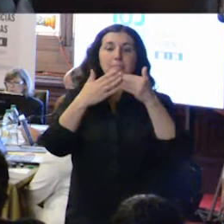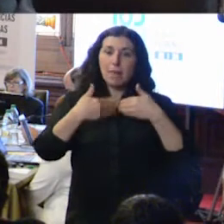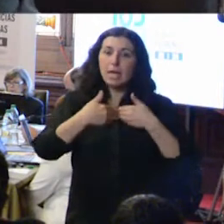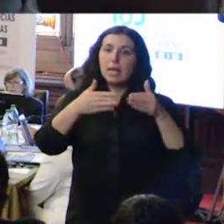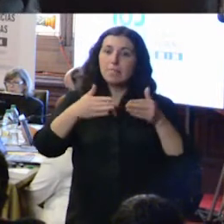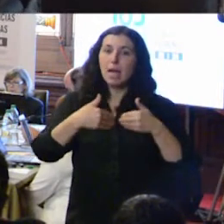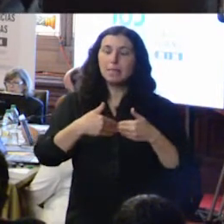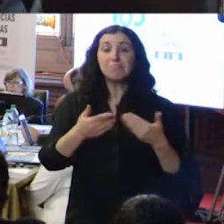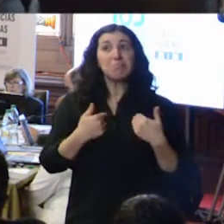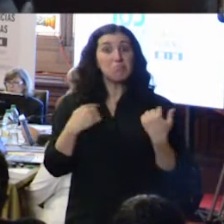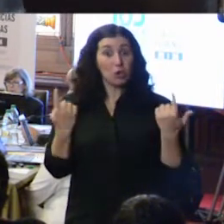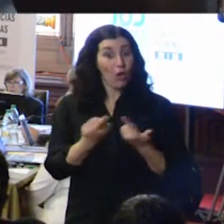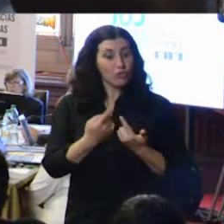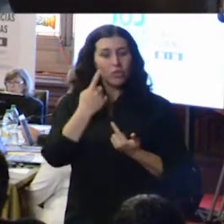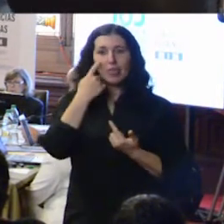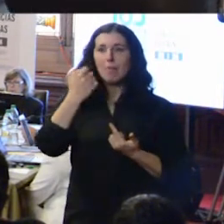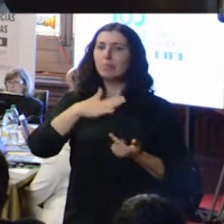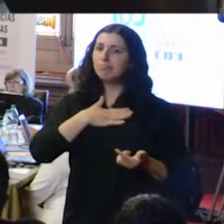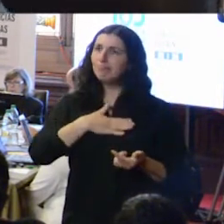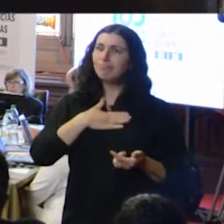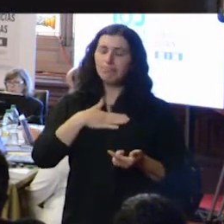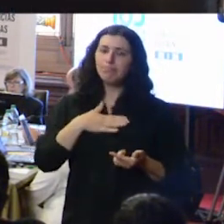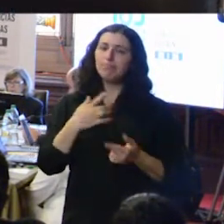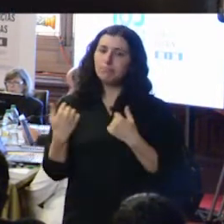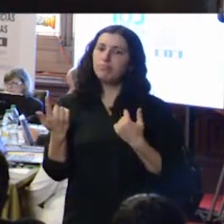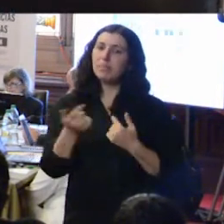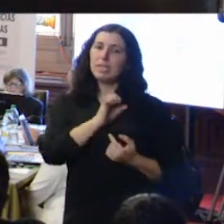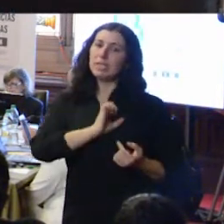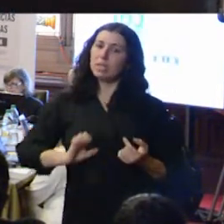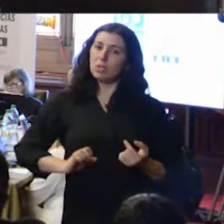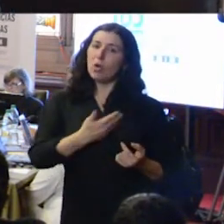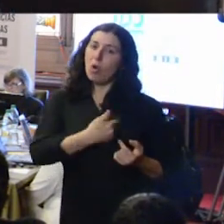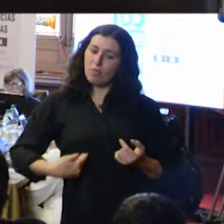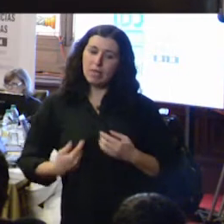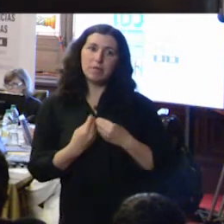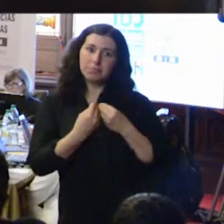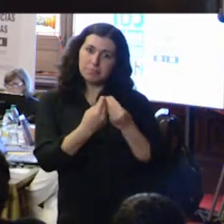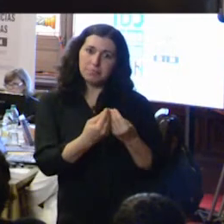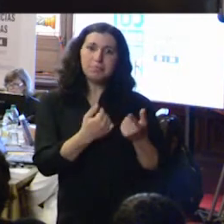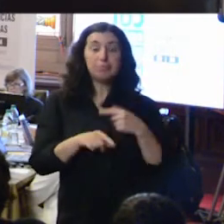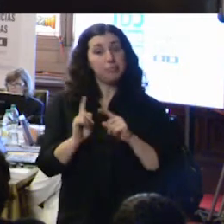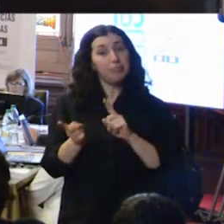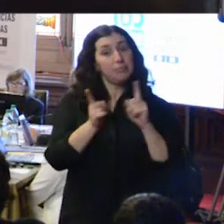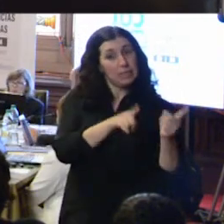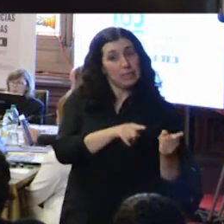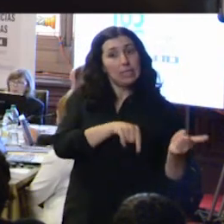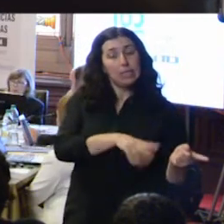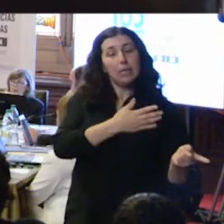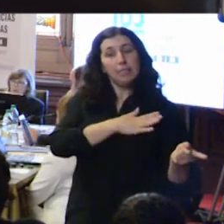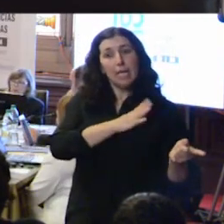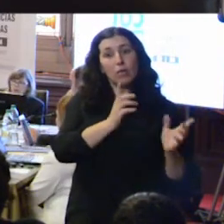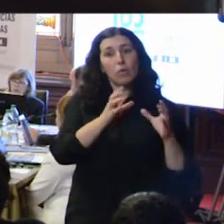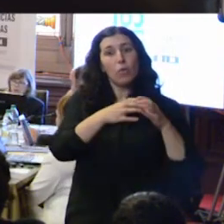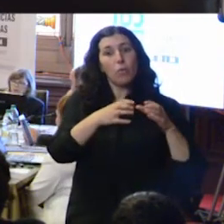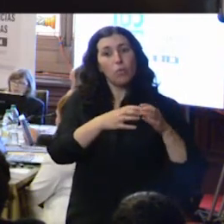Vemos con satisfacción la disposición que expresa, bueno, por una parte, que no solo que